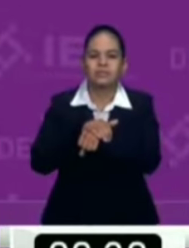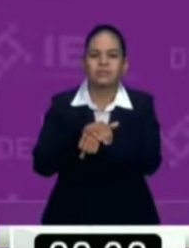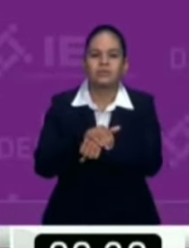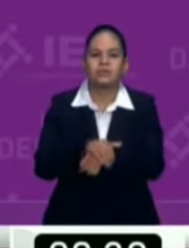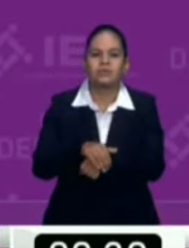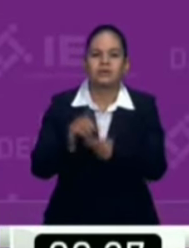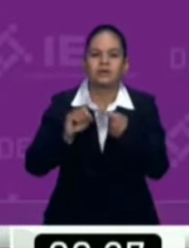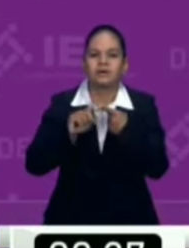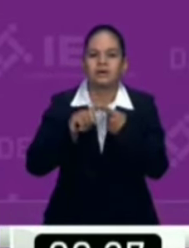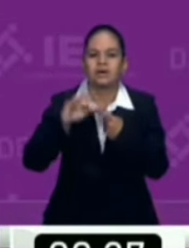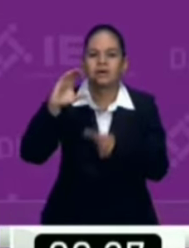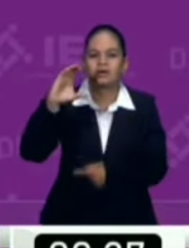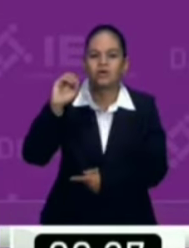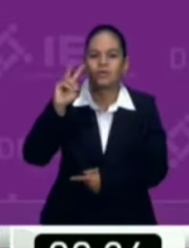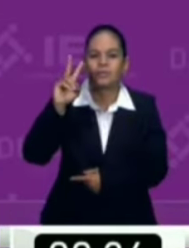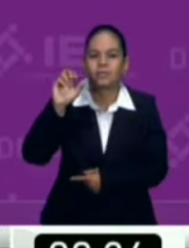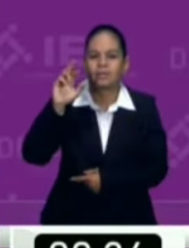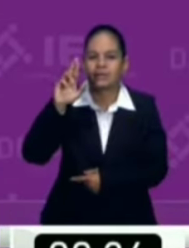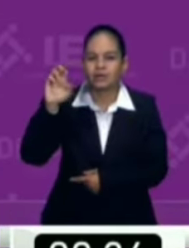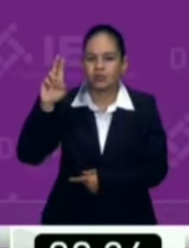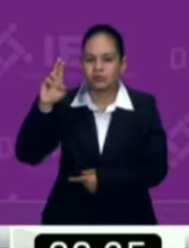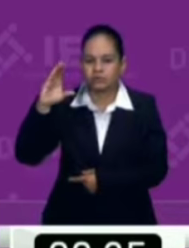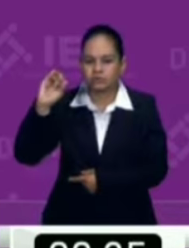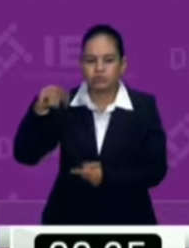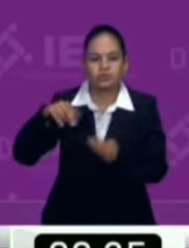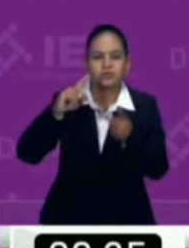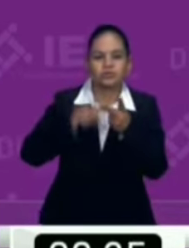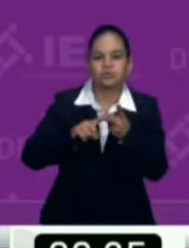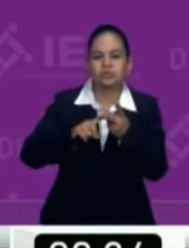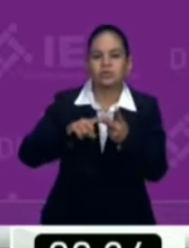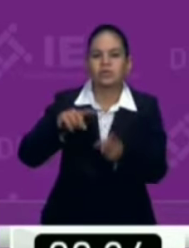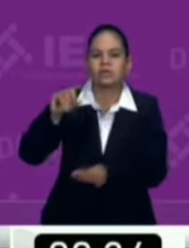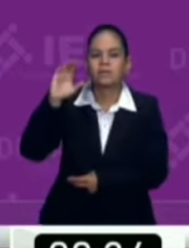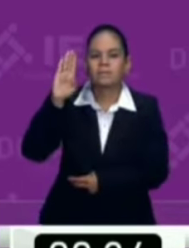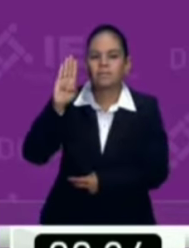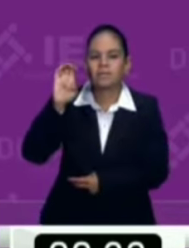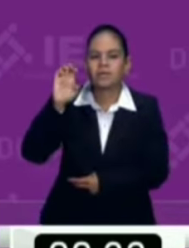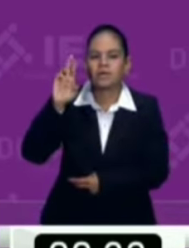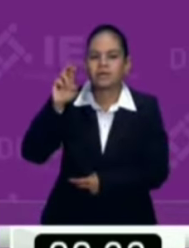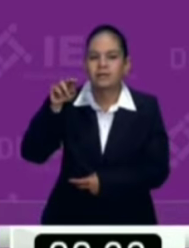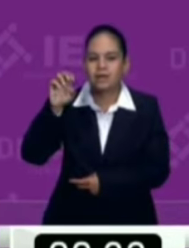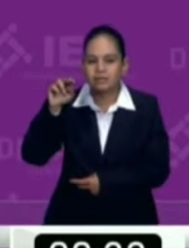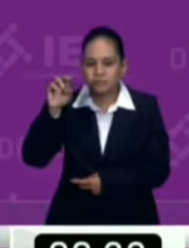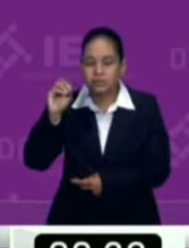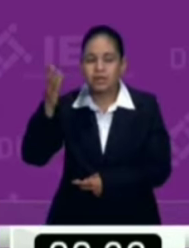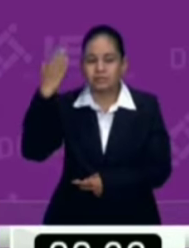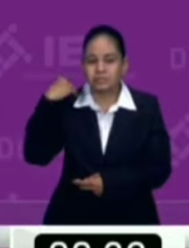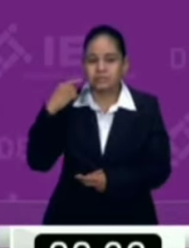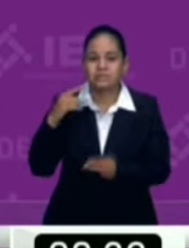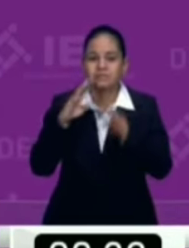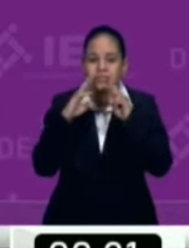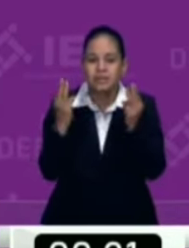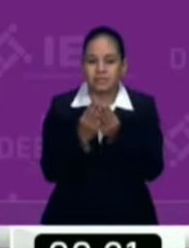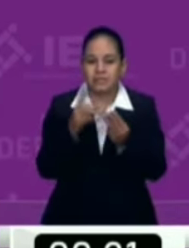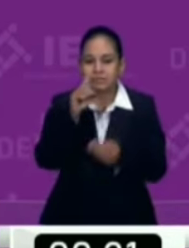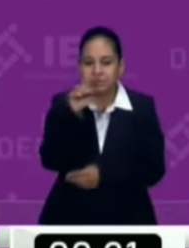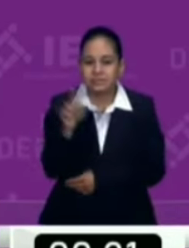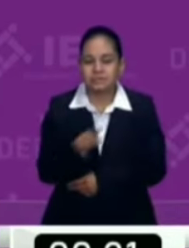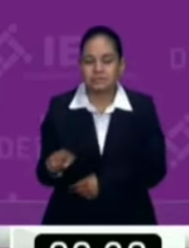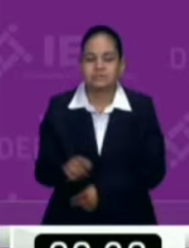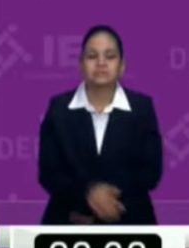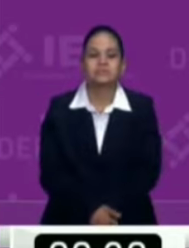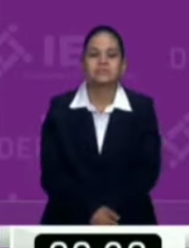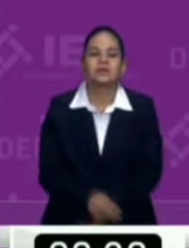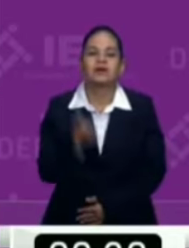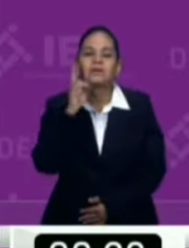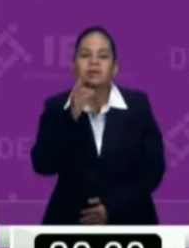que manejaban a los Zetas en esa época, y hábleme también de lo que hizo con la planta